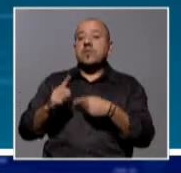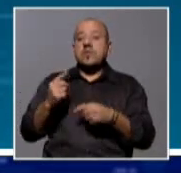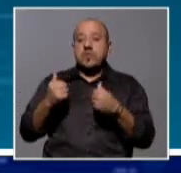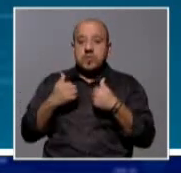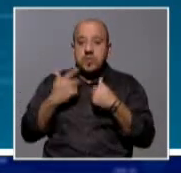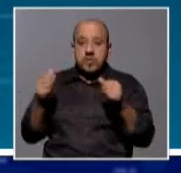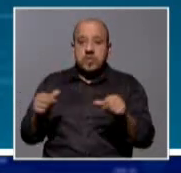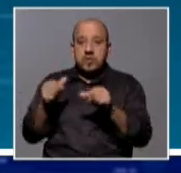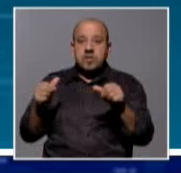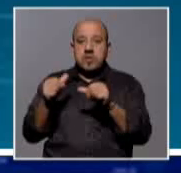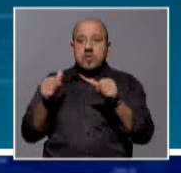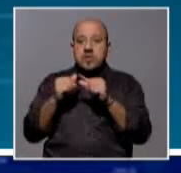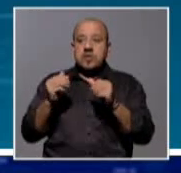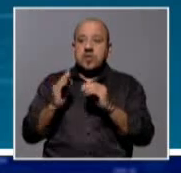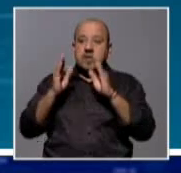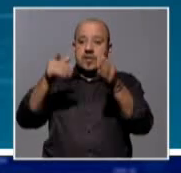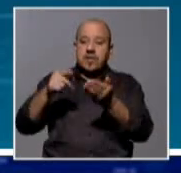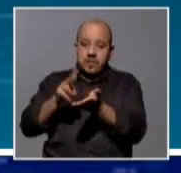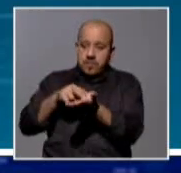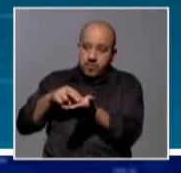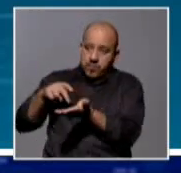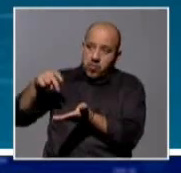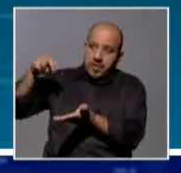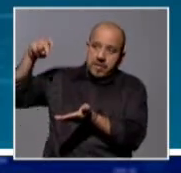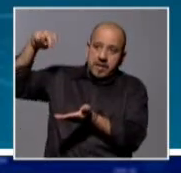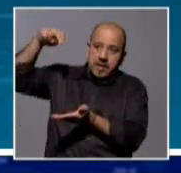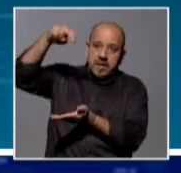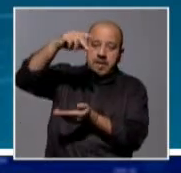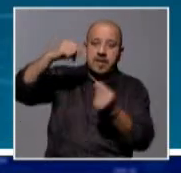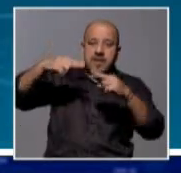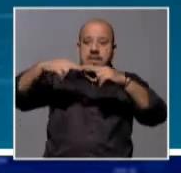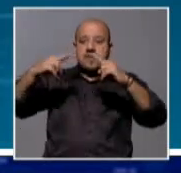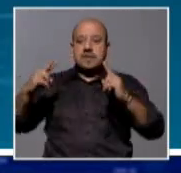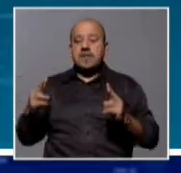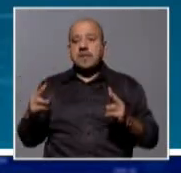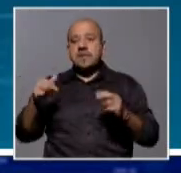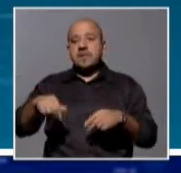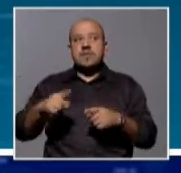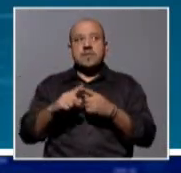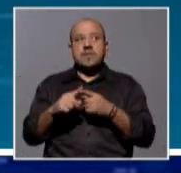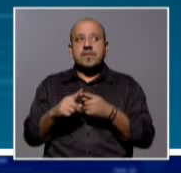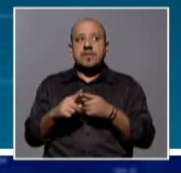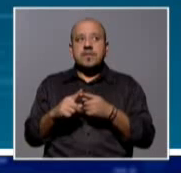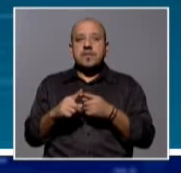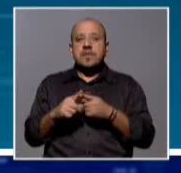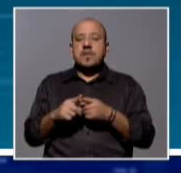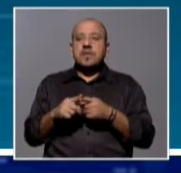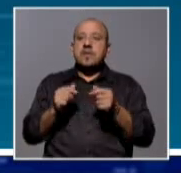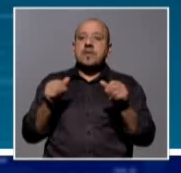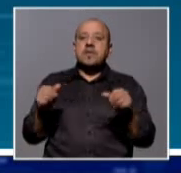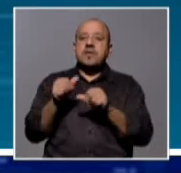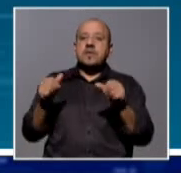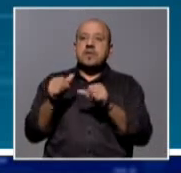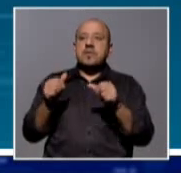el puente peatonal aéreo de la entrada de Salinas, pegamos flores,